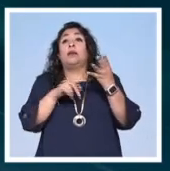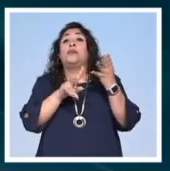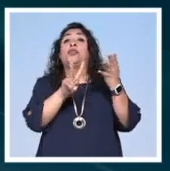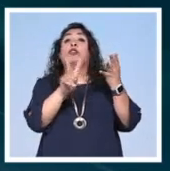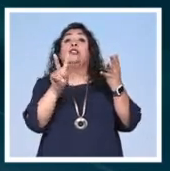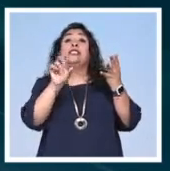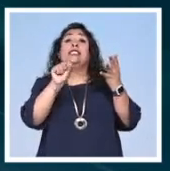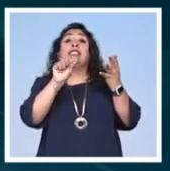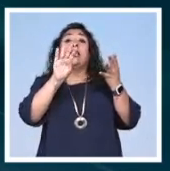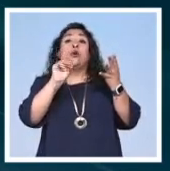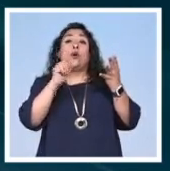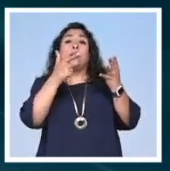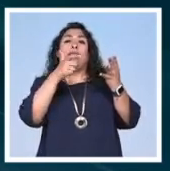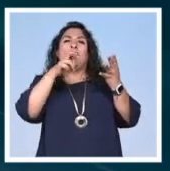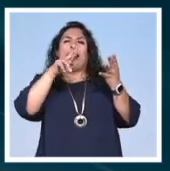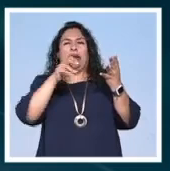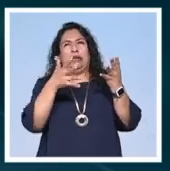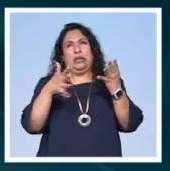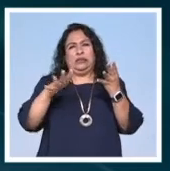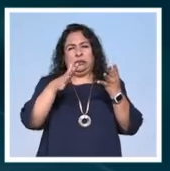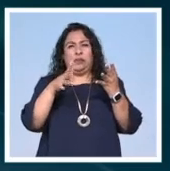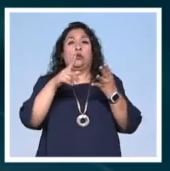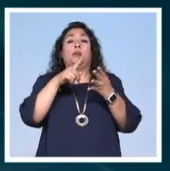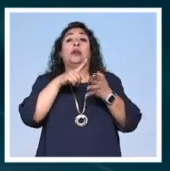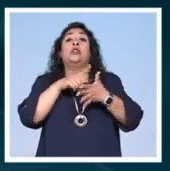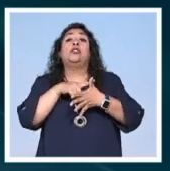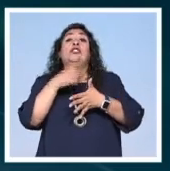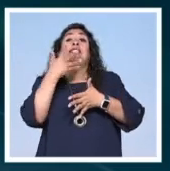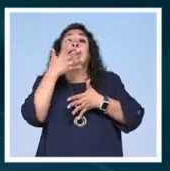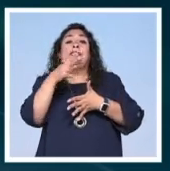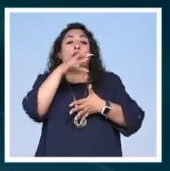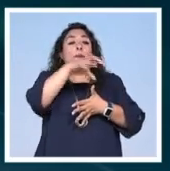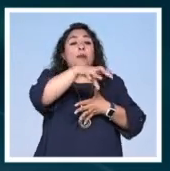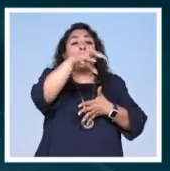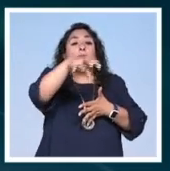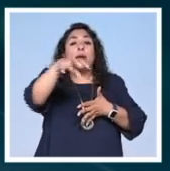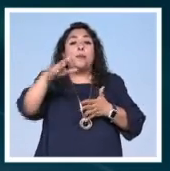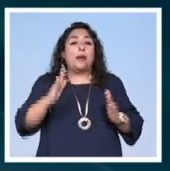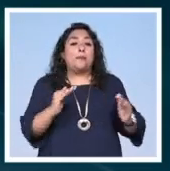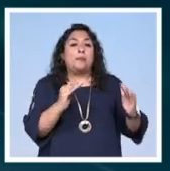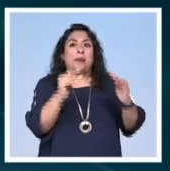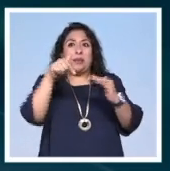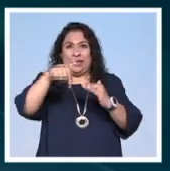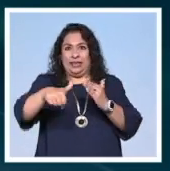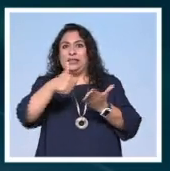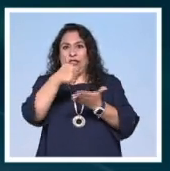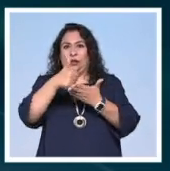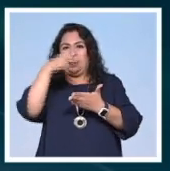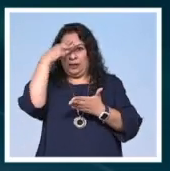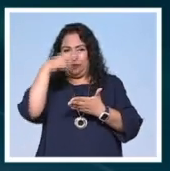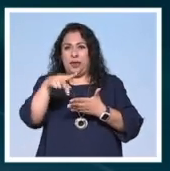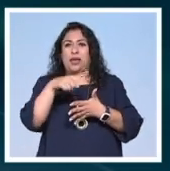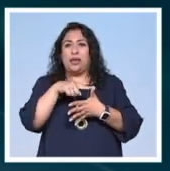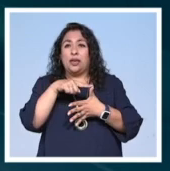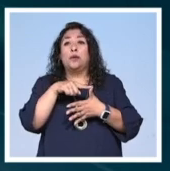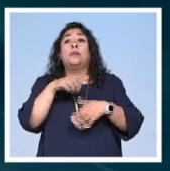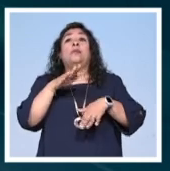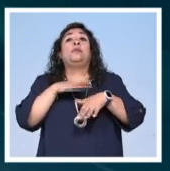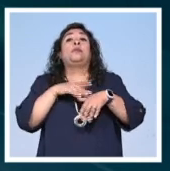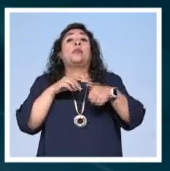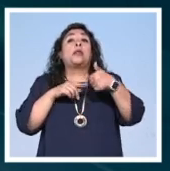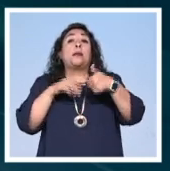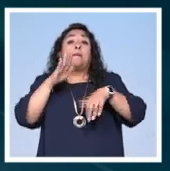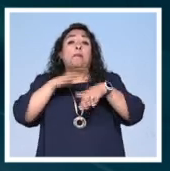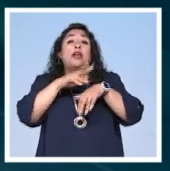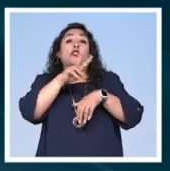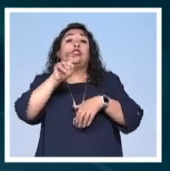269 Galerías más o menos tenemos cinco zonas arqueológicas aquí en la Ciudad de México y más de 270